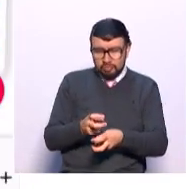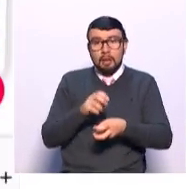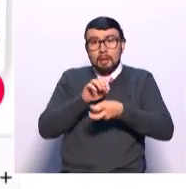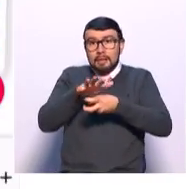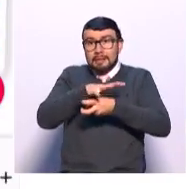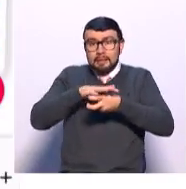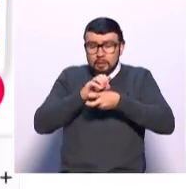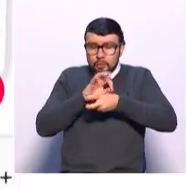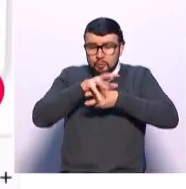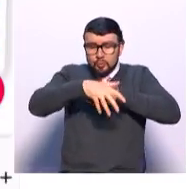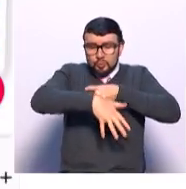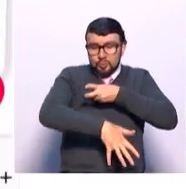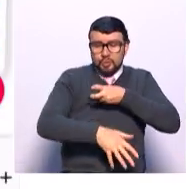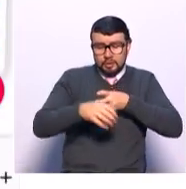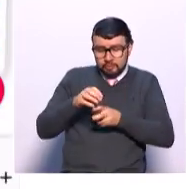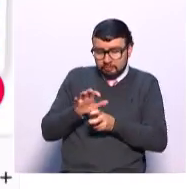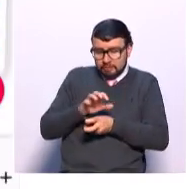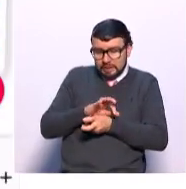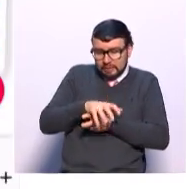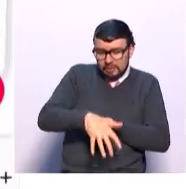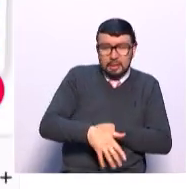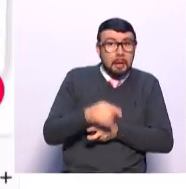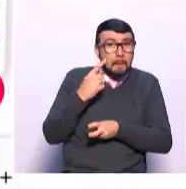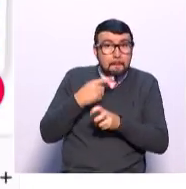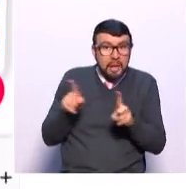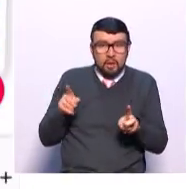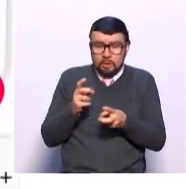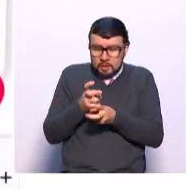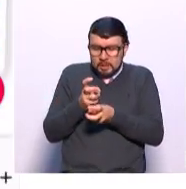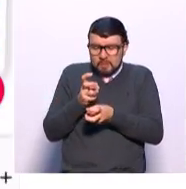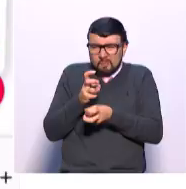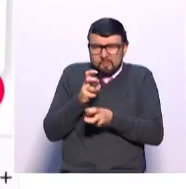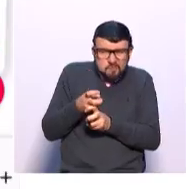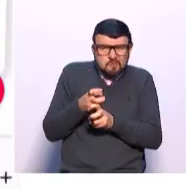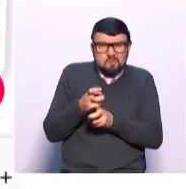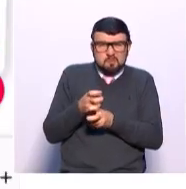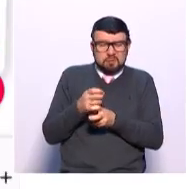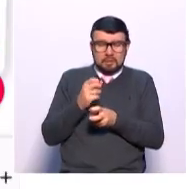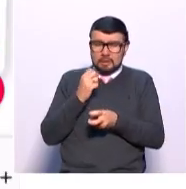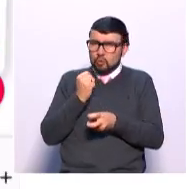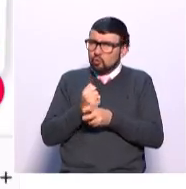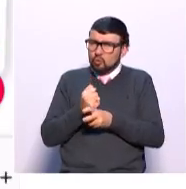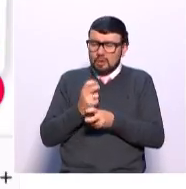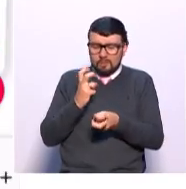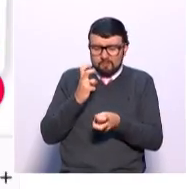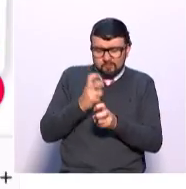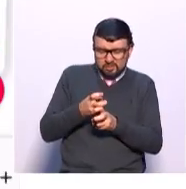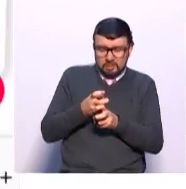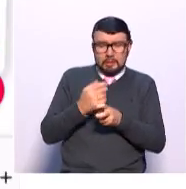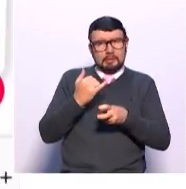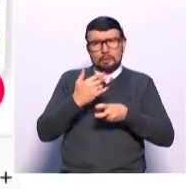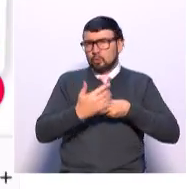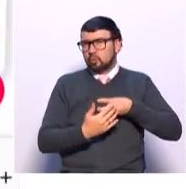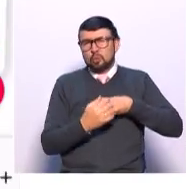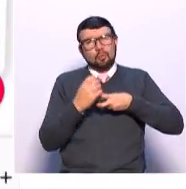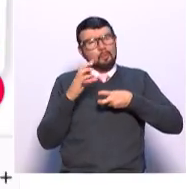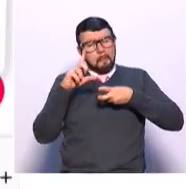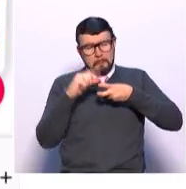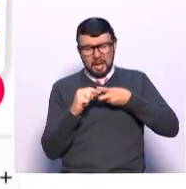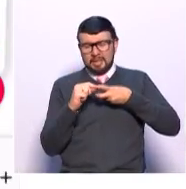pero si aquí hay algún tipo de machacamiento de hernia en estas partes una hernia